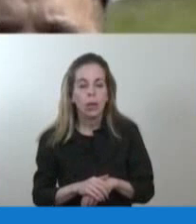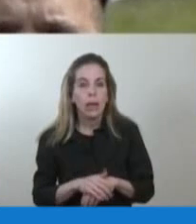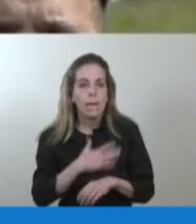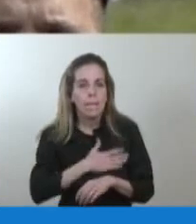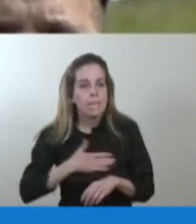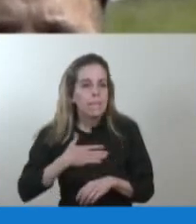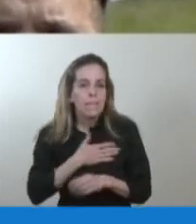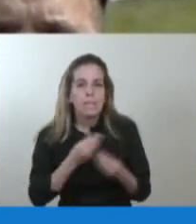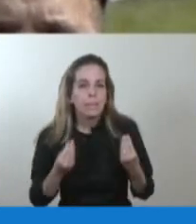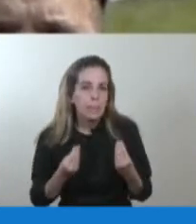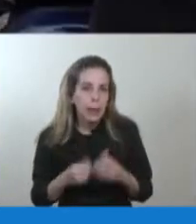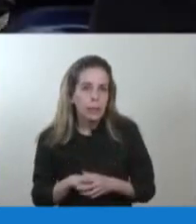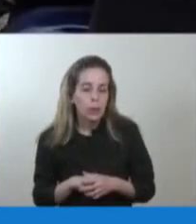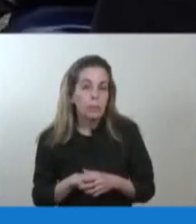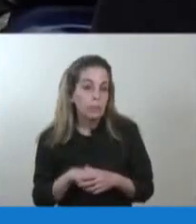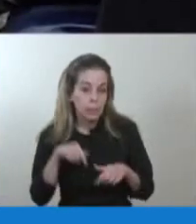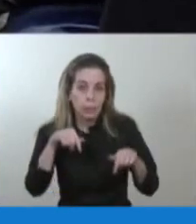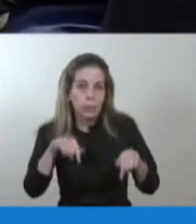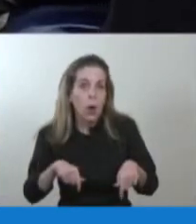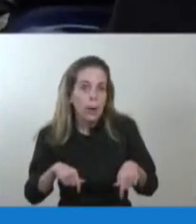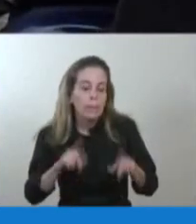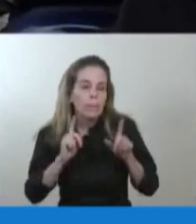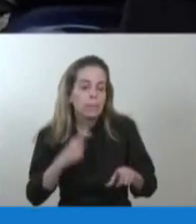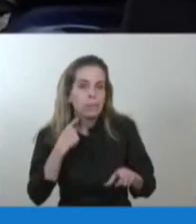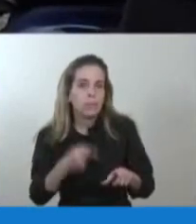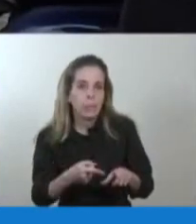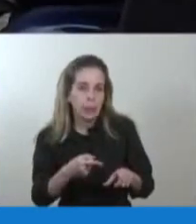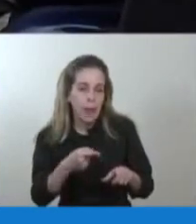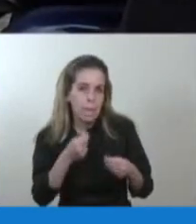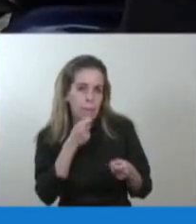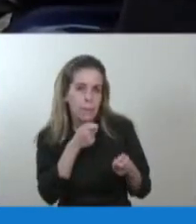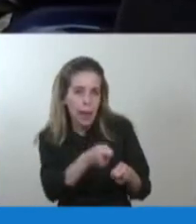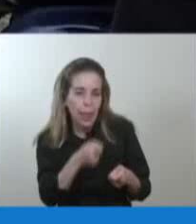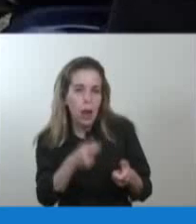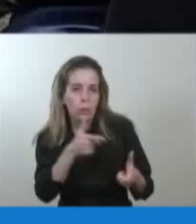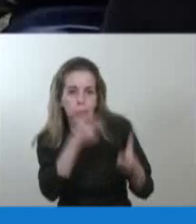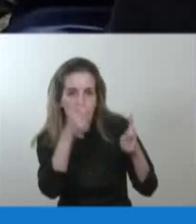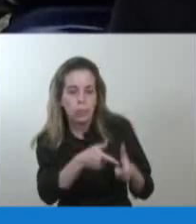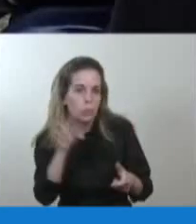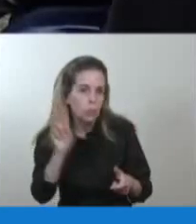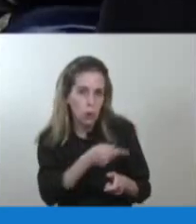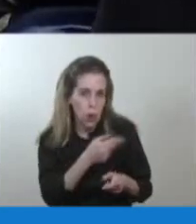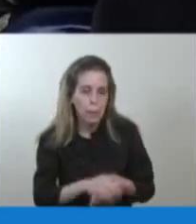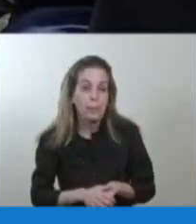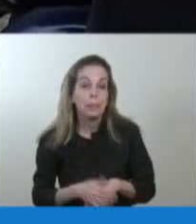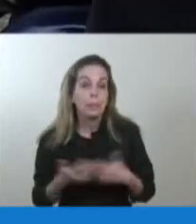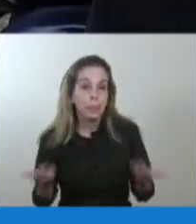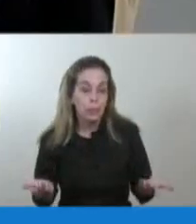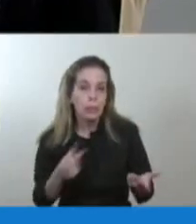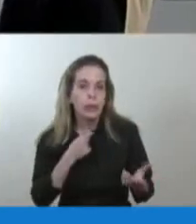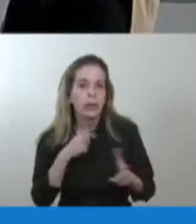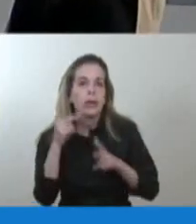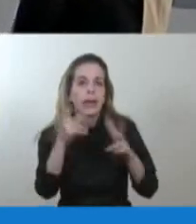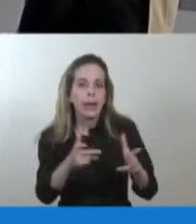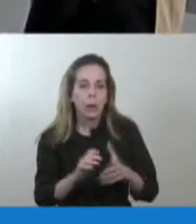lamentablemente hoy es una víctima de la inseguridad por eso quiero decirles